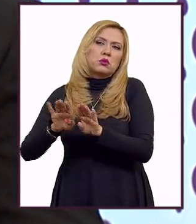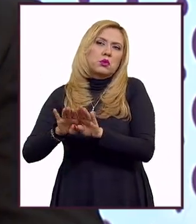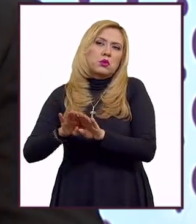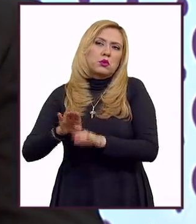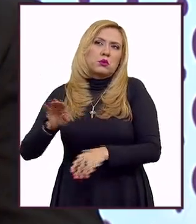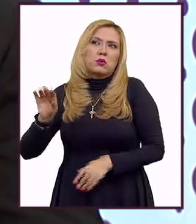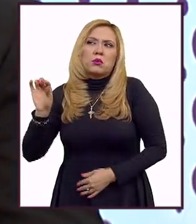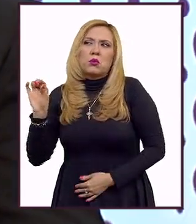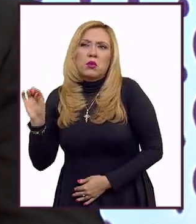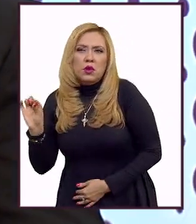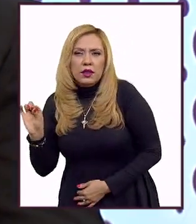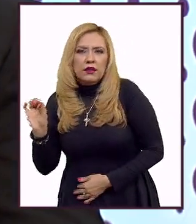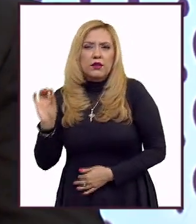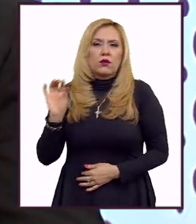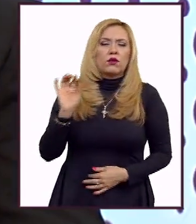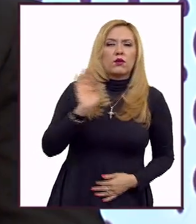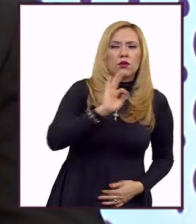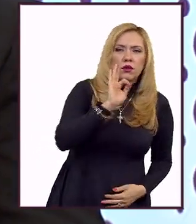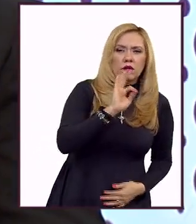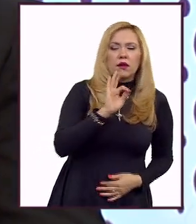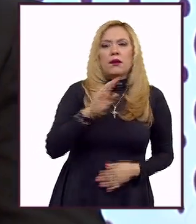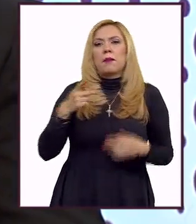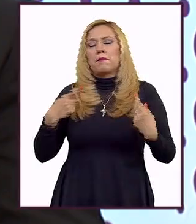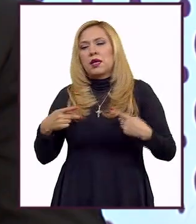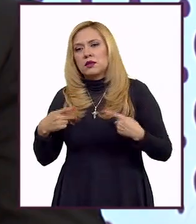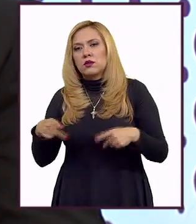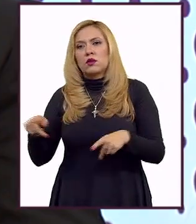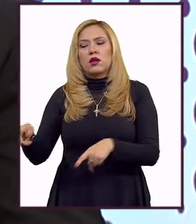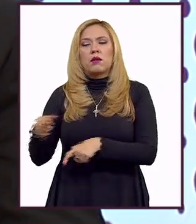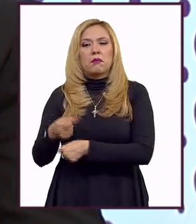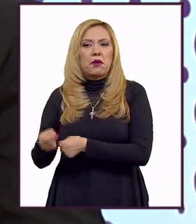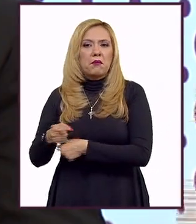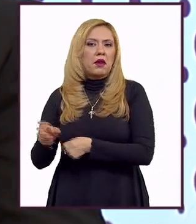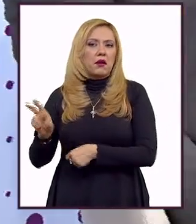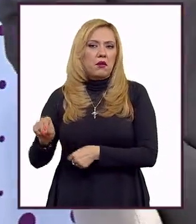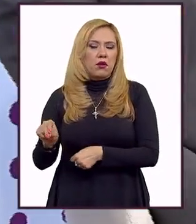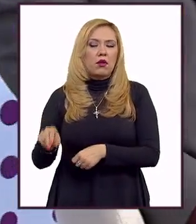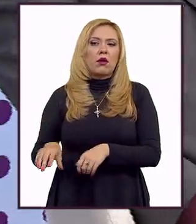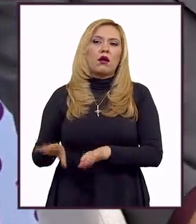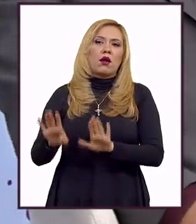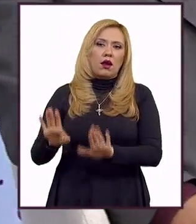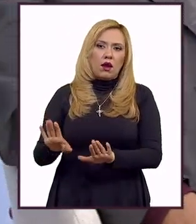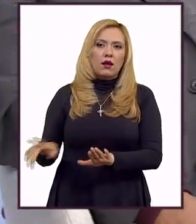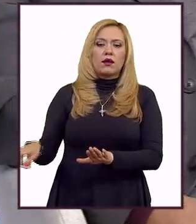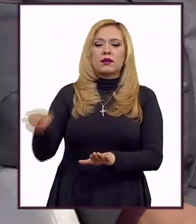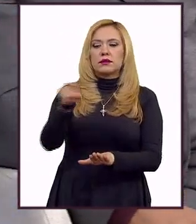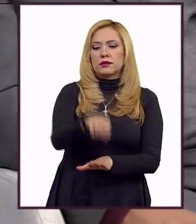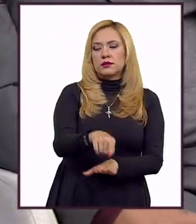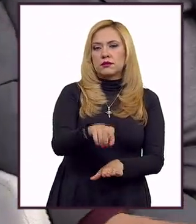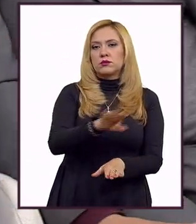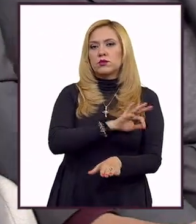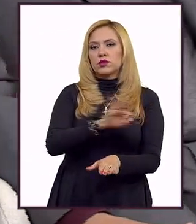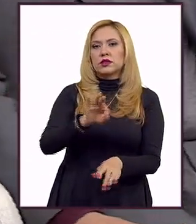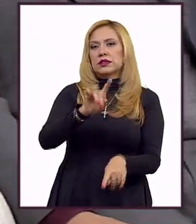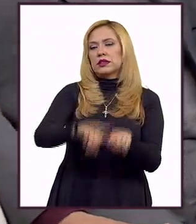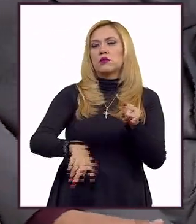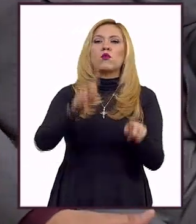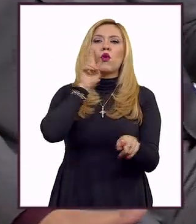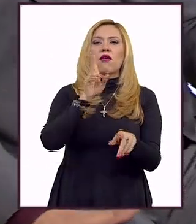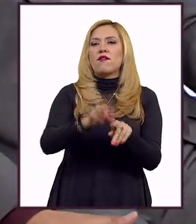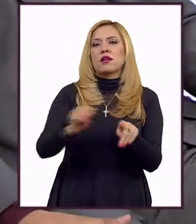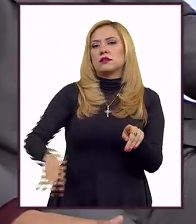mera, que sea más probable que una persona haya sido torturada que no, para tener un efecto en el procedimiento y expulsar el material